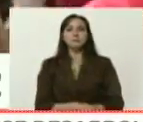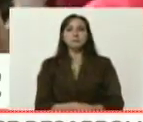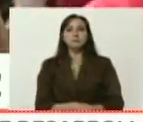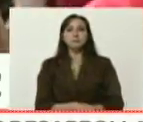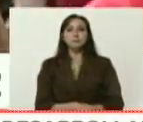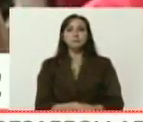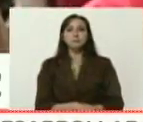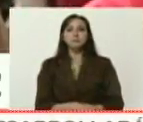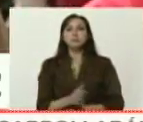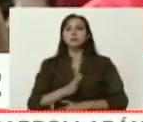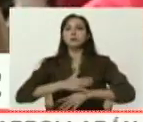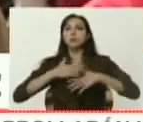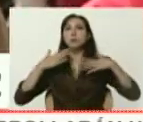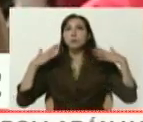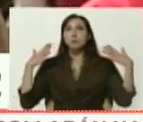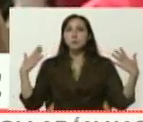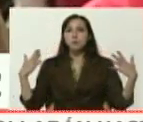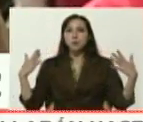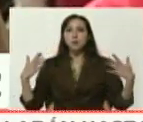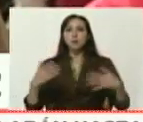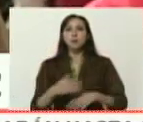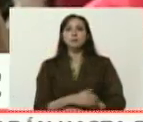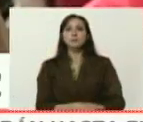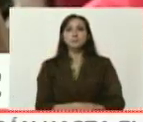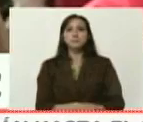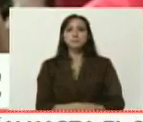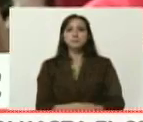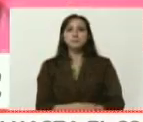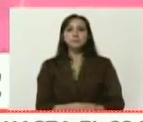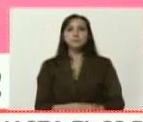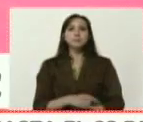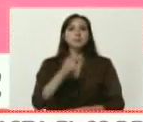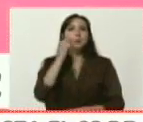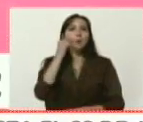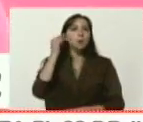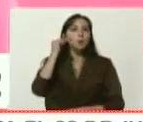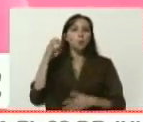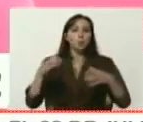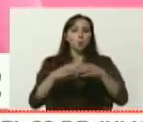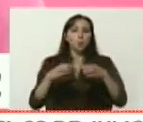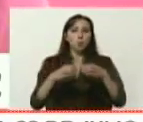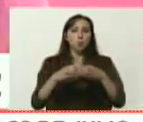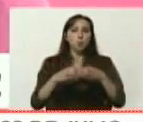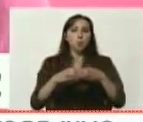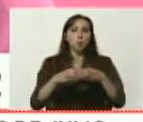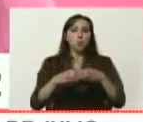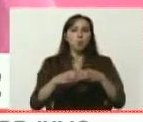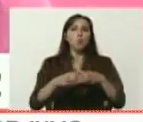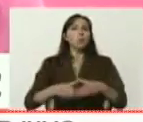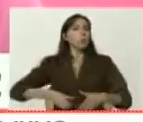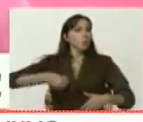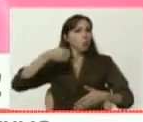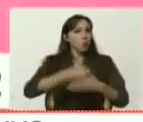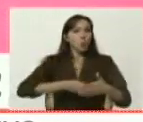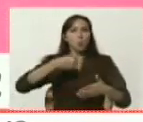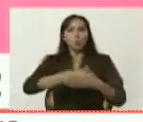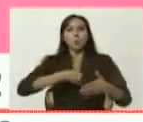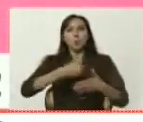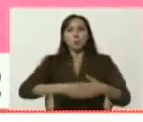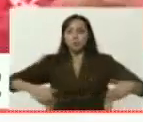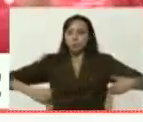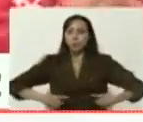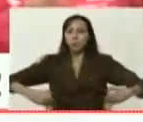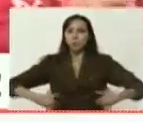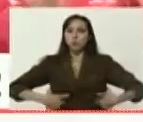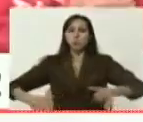Es un gran cuartel de hombres y mujeres indestructibles, invencibles y decididos a vencer cualquier imperio que